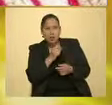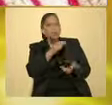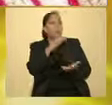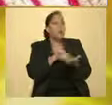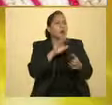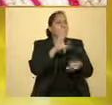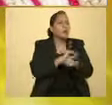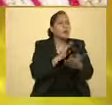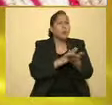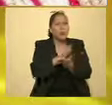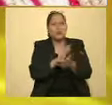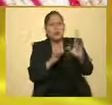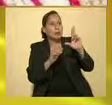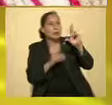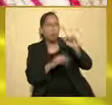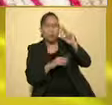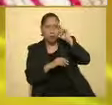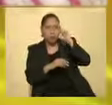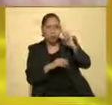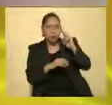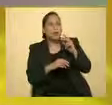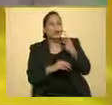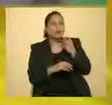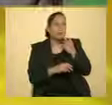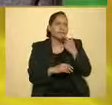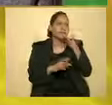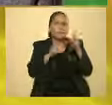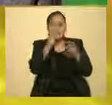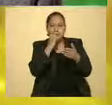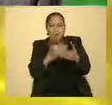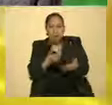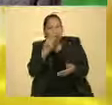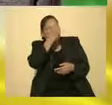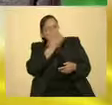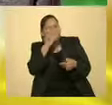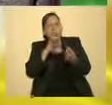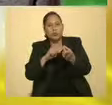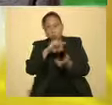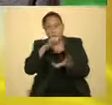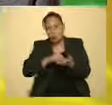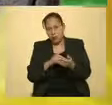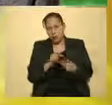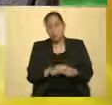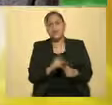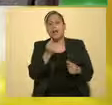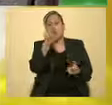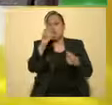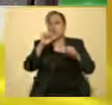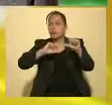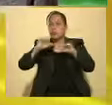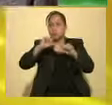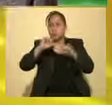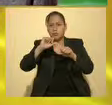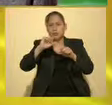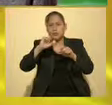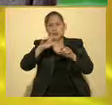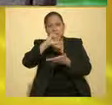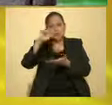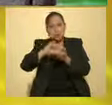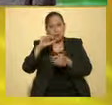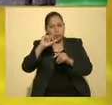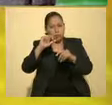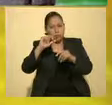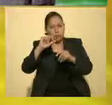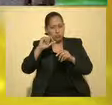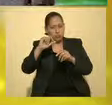sí puedes y en cuáles no puedes entrar con tu mascota. Pero de verdad, han crecido muchísimo estos lugares. Hay centros comerciales incluso que, aunque no te permiten tal vez llevar al perro